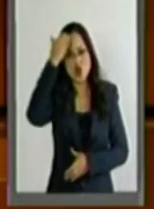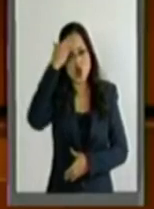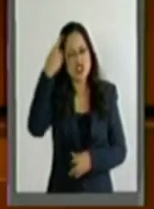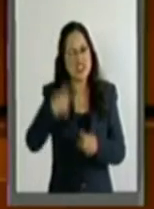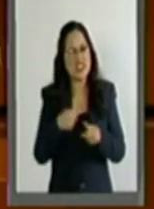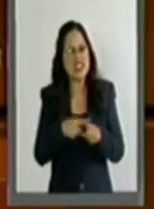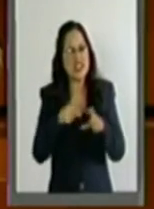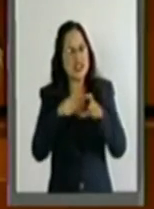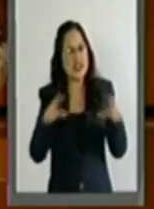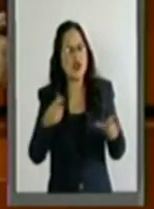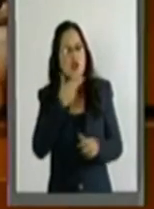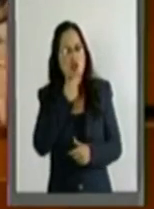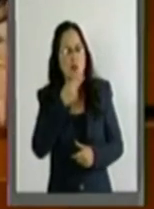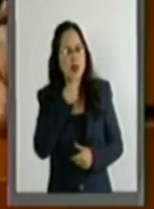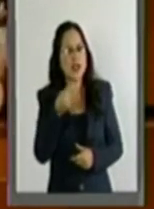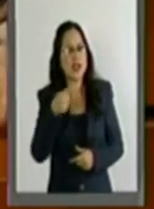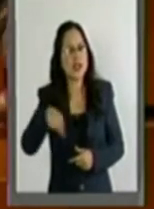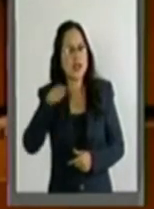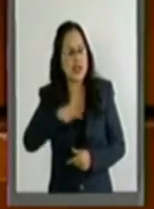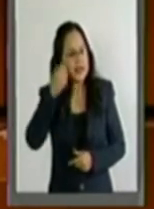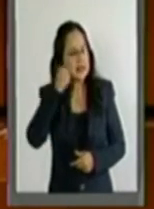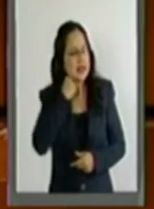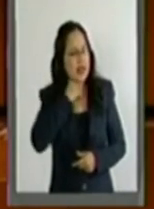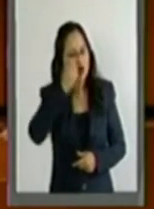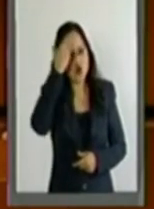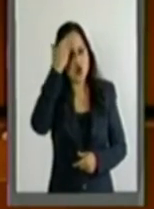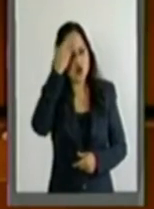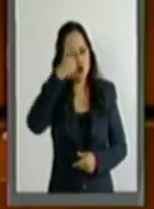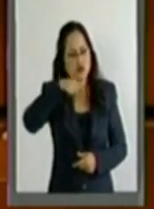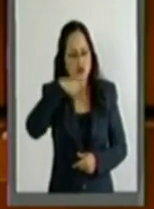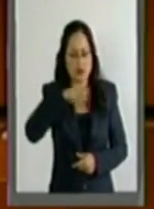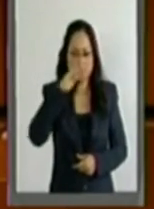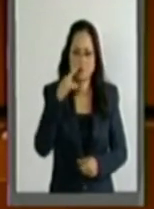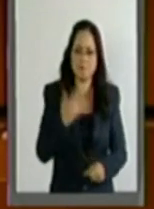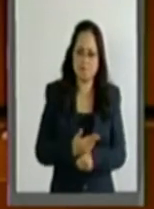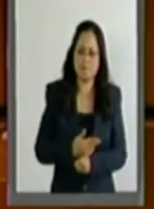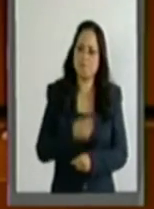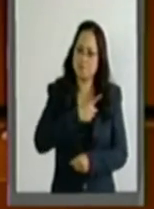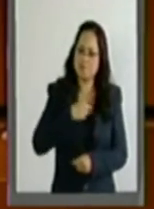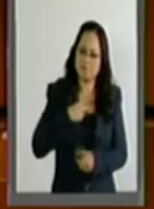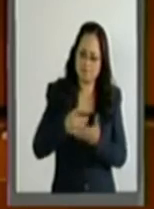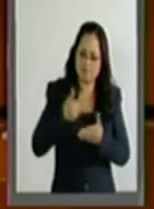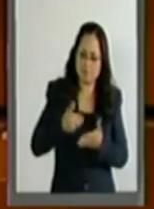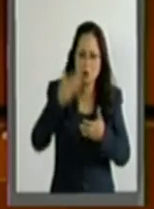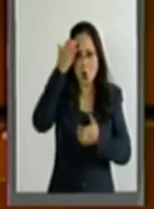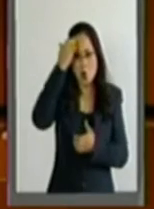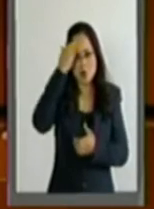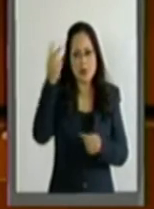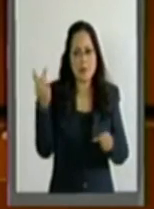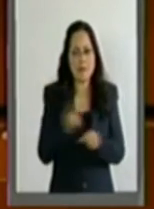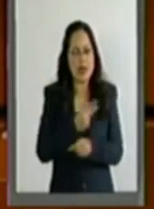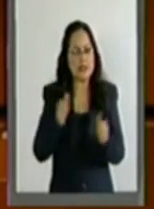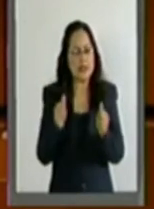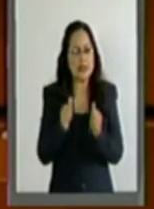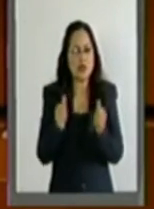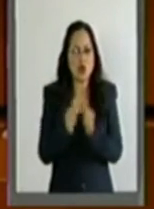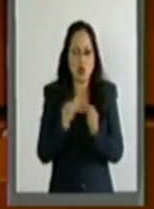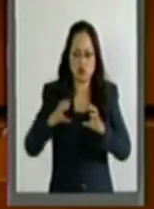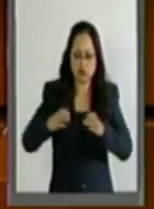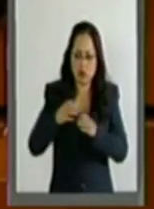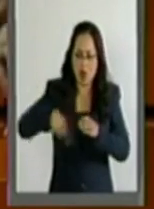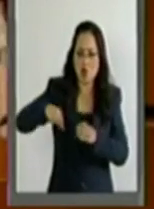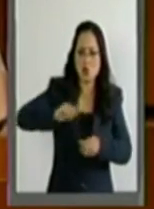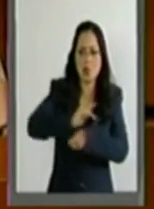bien, porque creo que aquí en el Senado estamos obligados a conocer la historia de los pueblos para